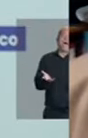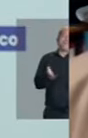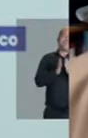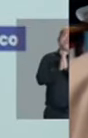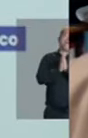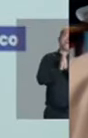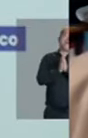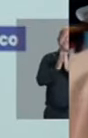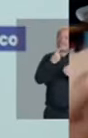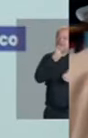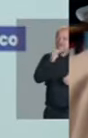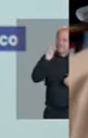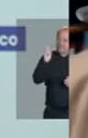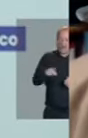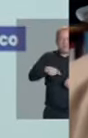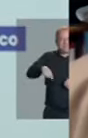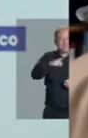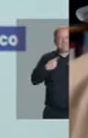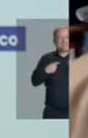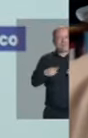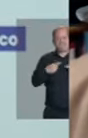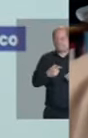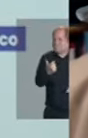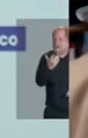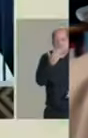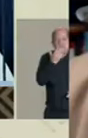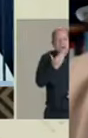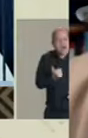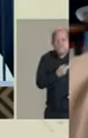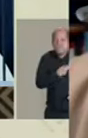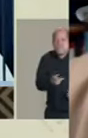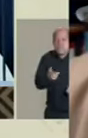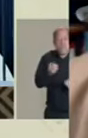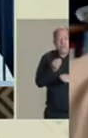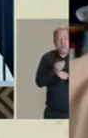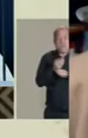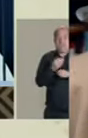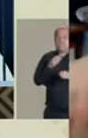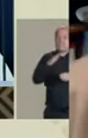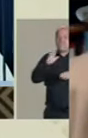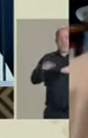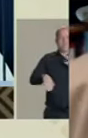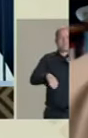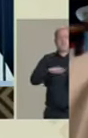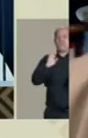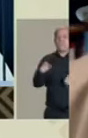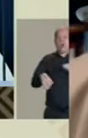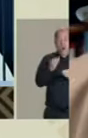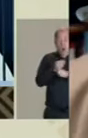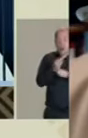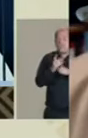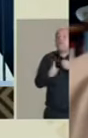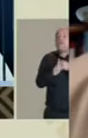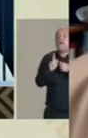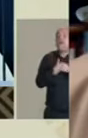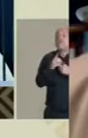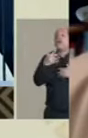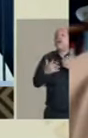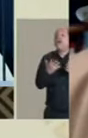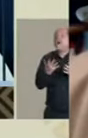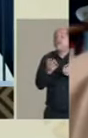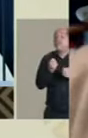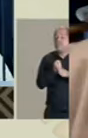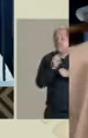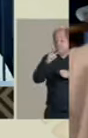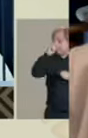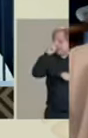la confrontación, fue el tono que marcó este segundo debate, fue considerado como un segundo round precisamente por estas acusaciones que se hicieron entre las dos aspirantes,